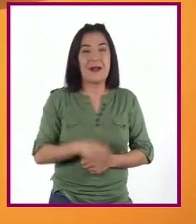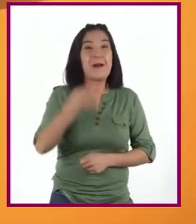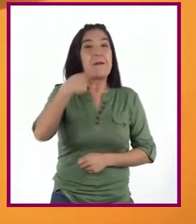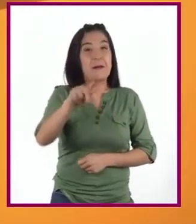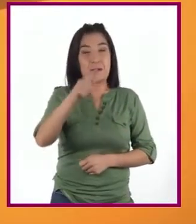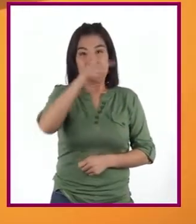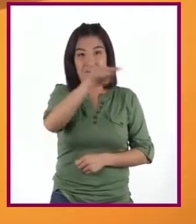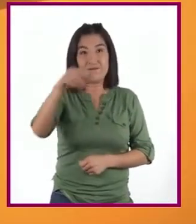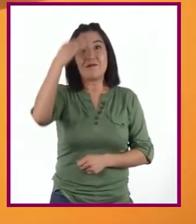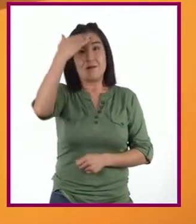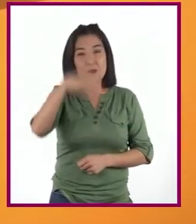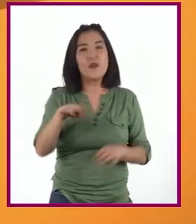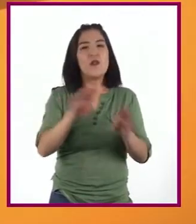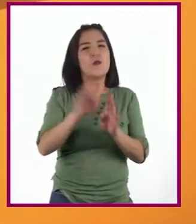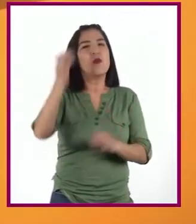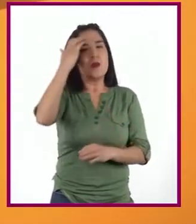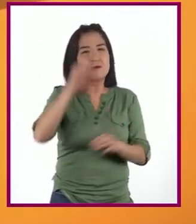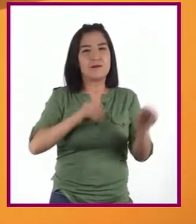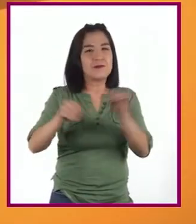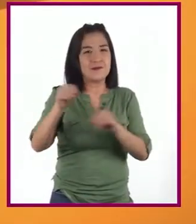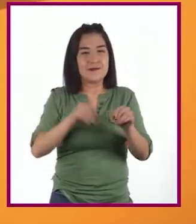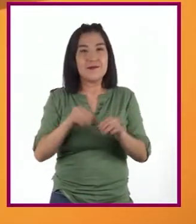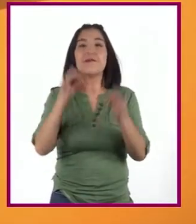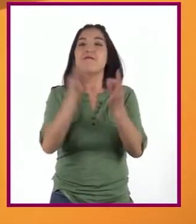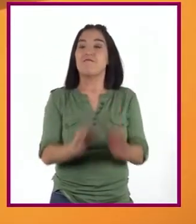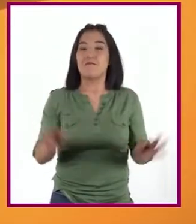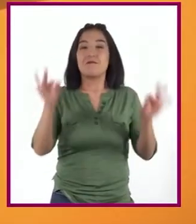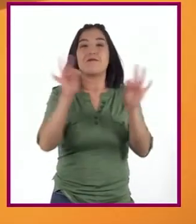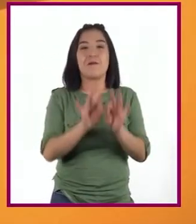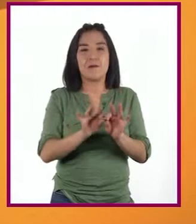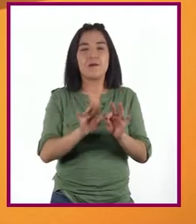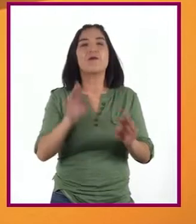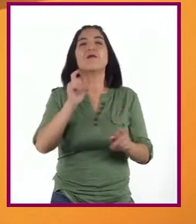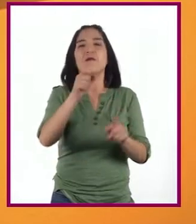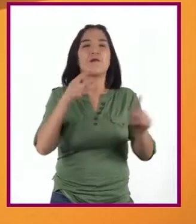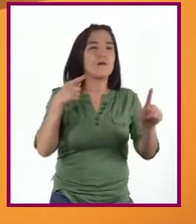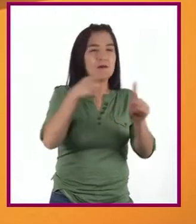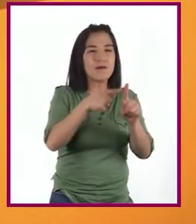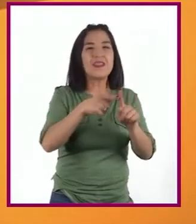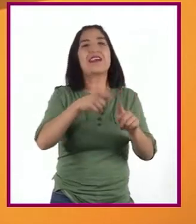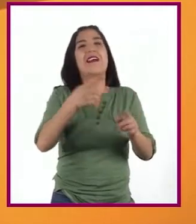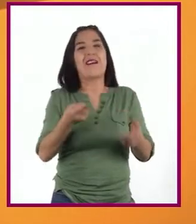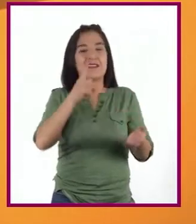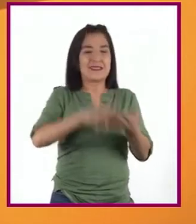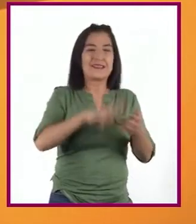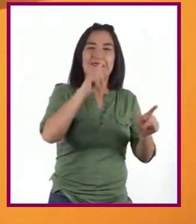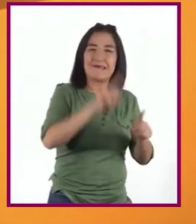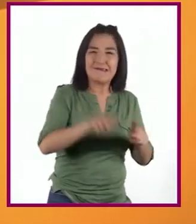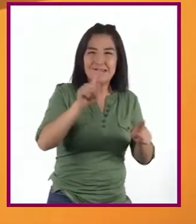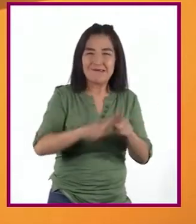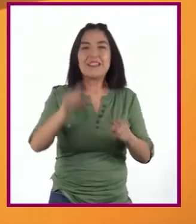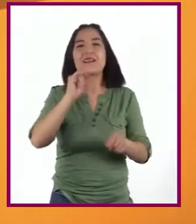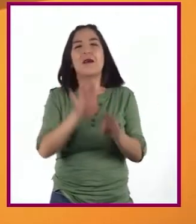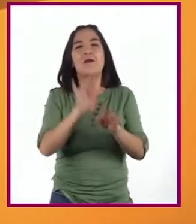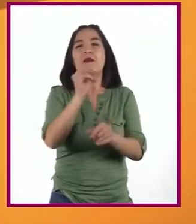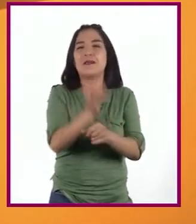para conocer este movimiento ha sido muy importante acercarme a diversas fuentes de